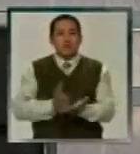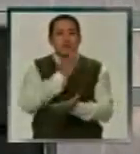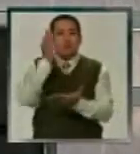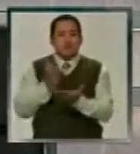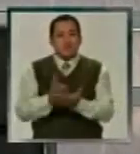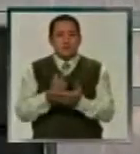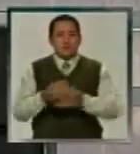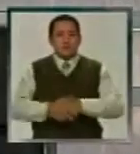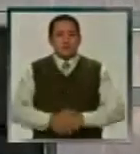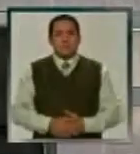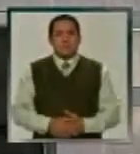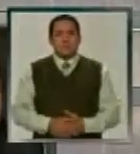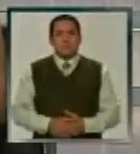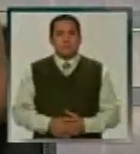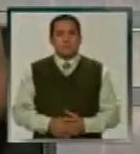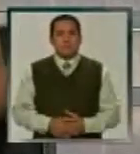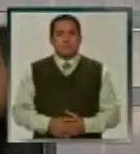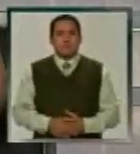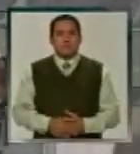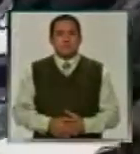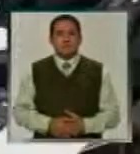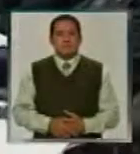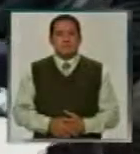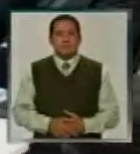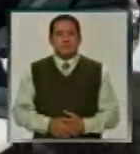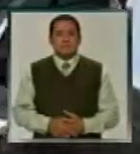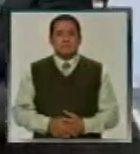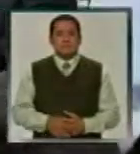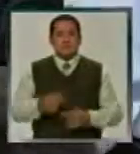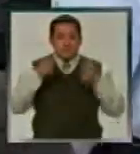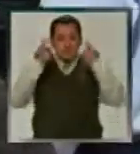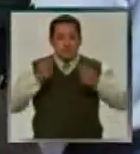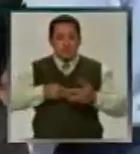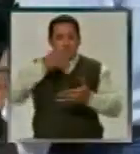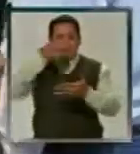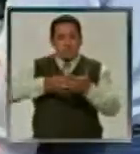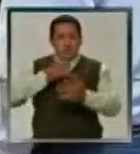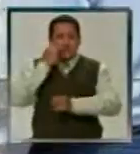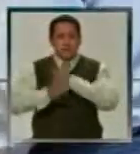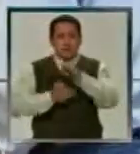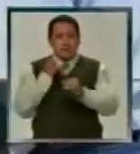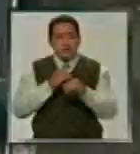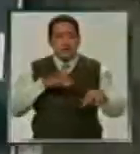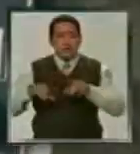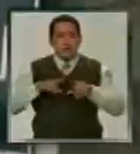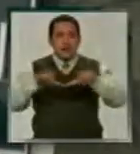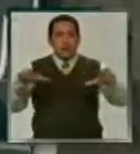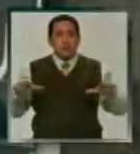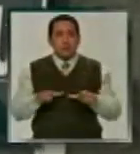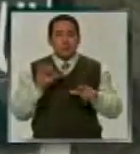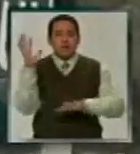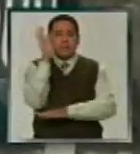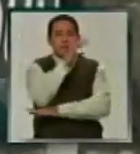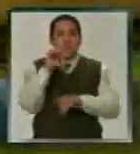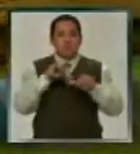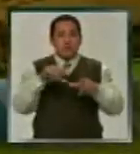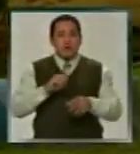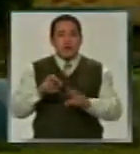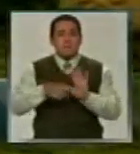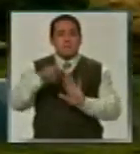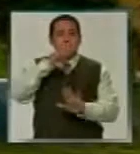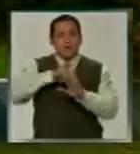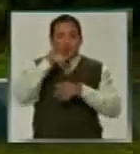fundamental para la solución del problema. El peritaje internacional que se aplicará al estudio de impacto ambiental del proyecto minero Conga